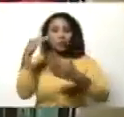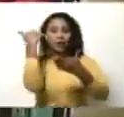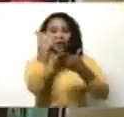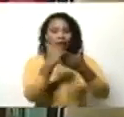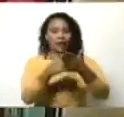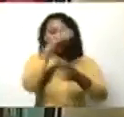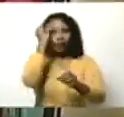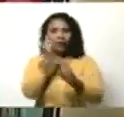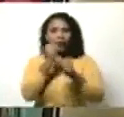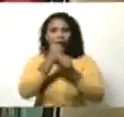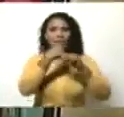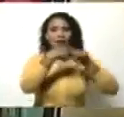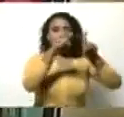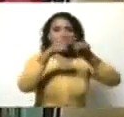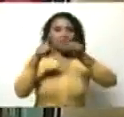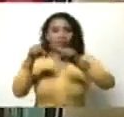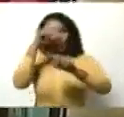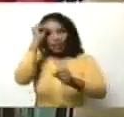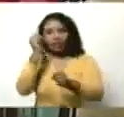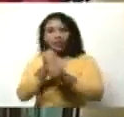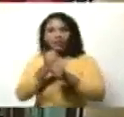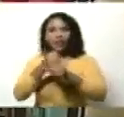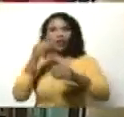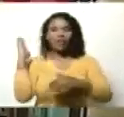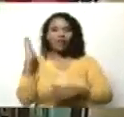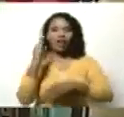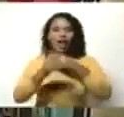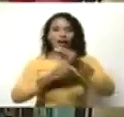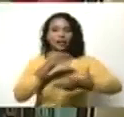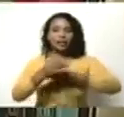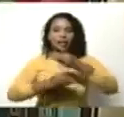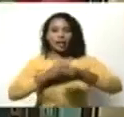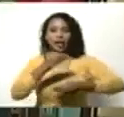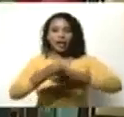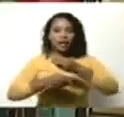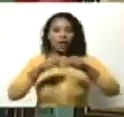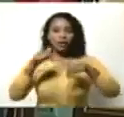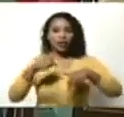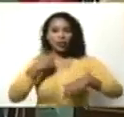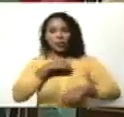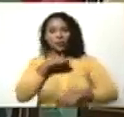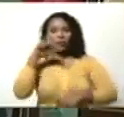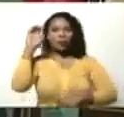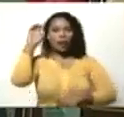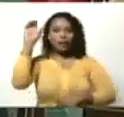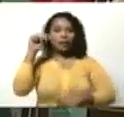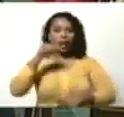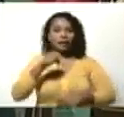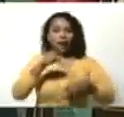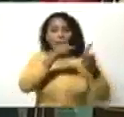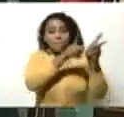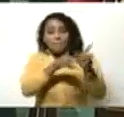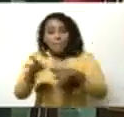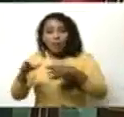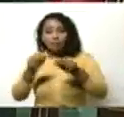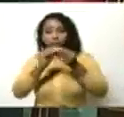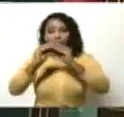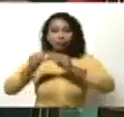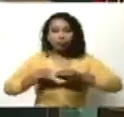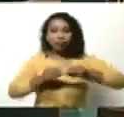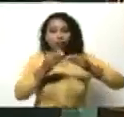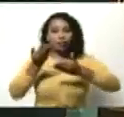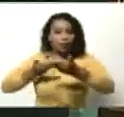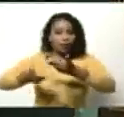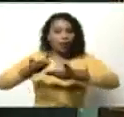de trabajo, de las diferentes gestiones que viene a realizar acá en nuestro país, en este plan de restablecimiento de las